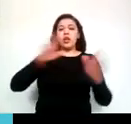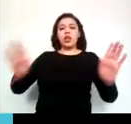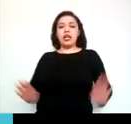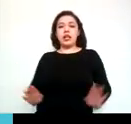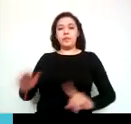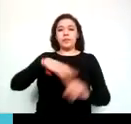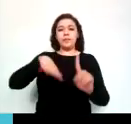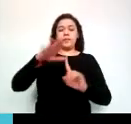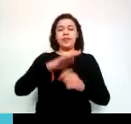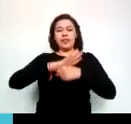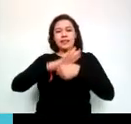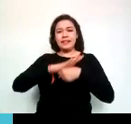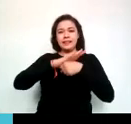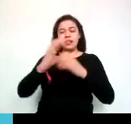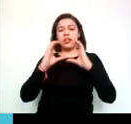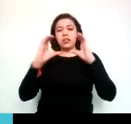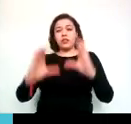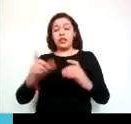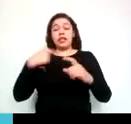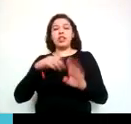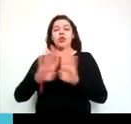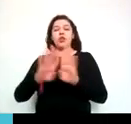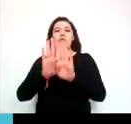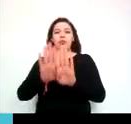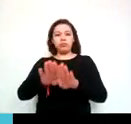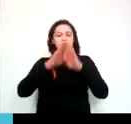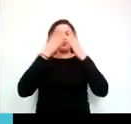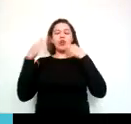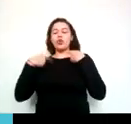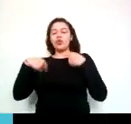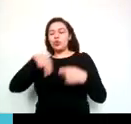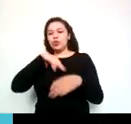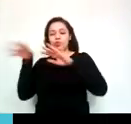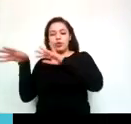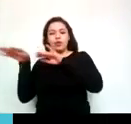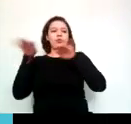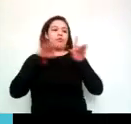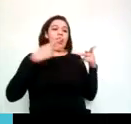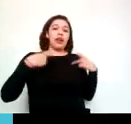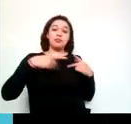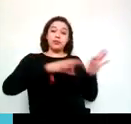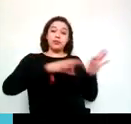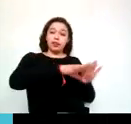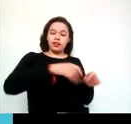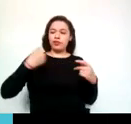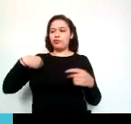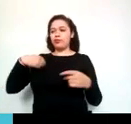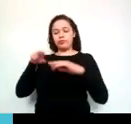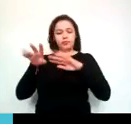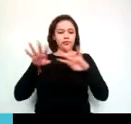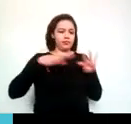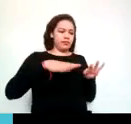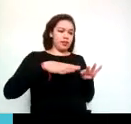estrés, abre una puerta muy importante para que volteemos a ver a los empleados y a los trabajadores, a los colaboradores, desde